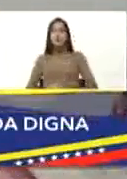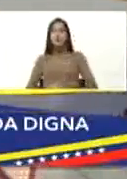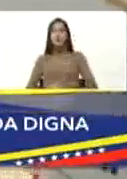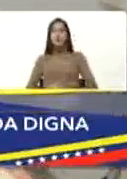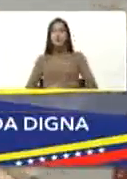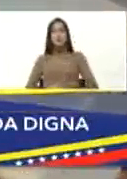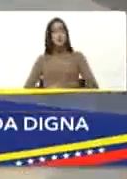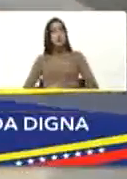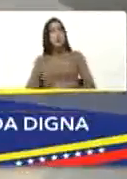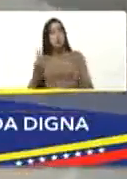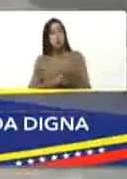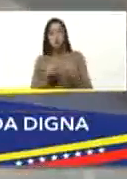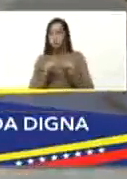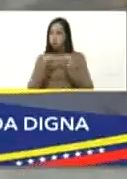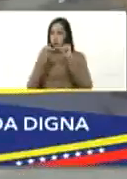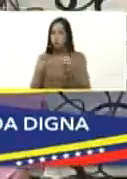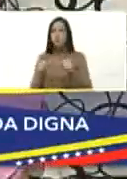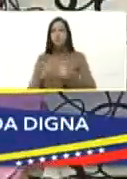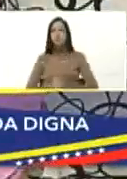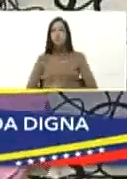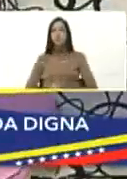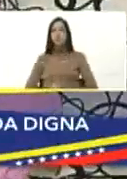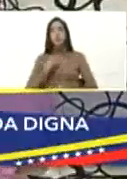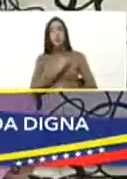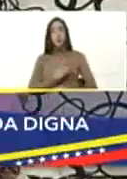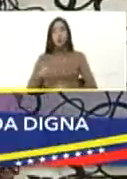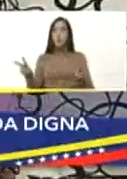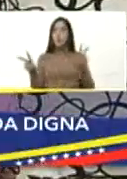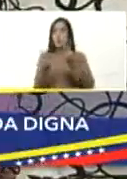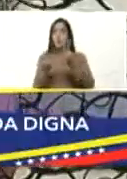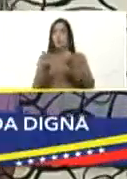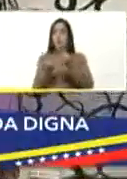impelable. Fíjate, la gran misión Vivienda Venezuela,